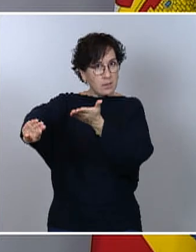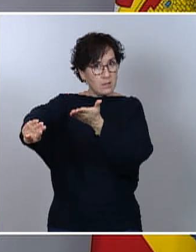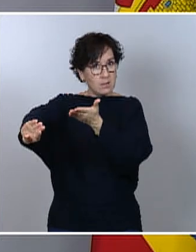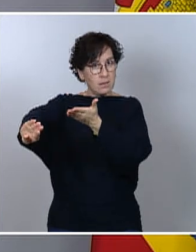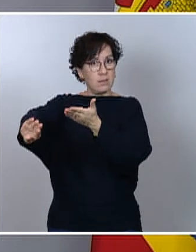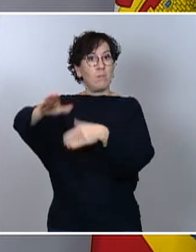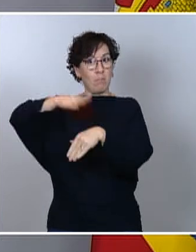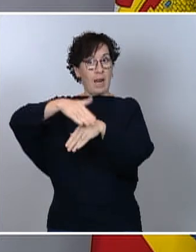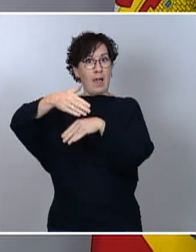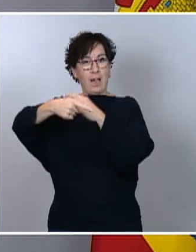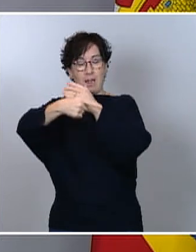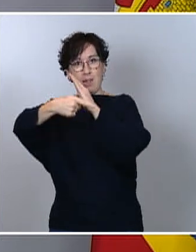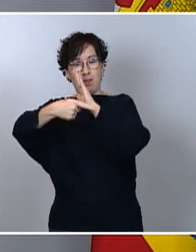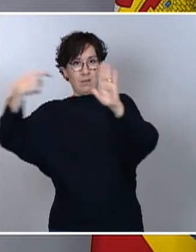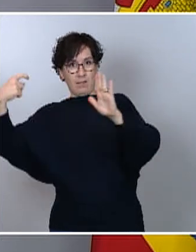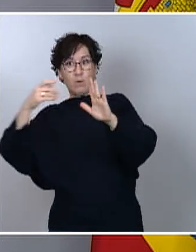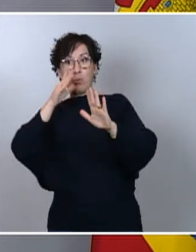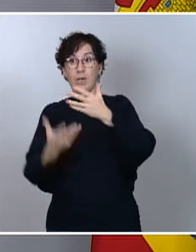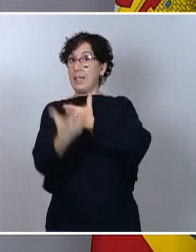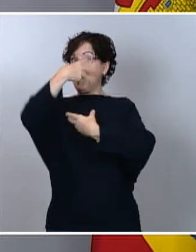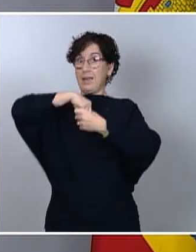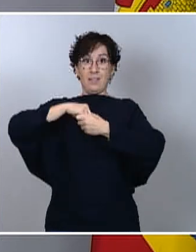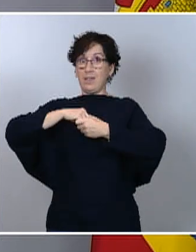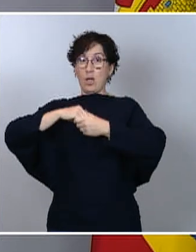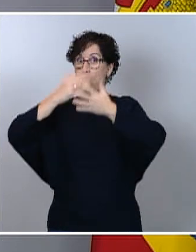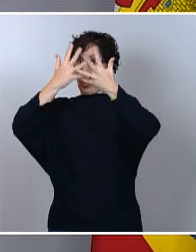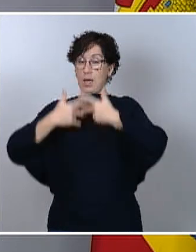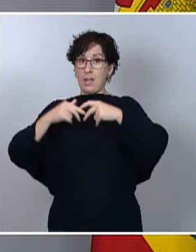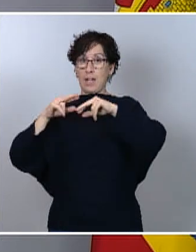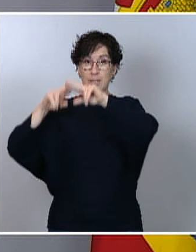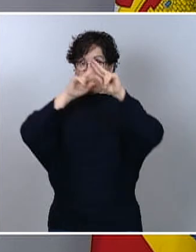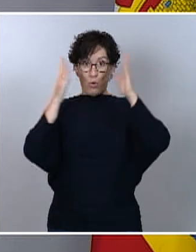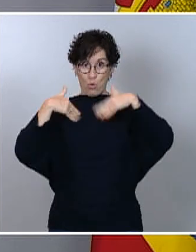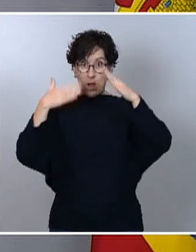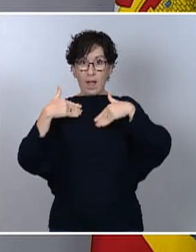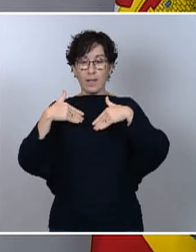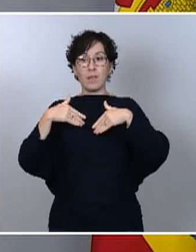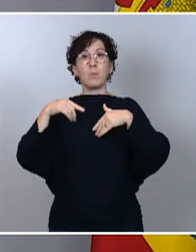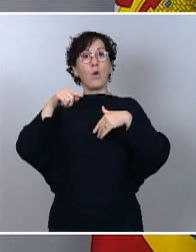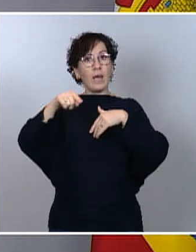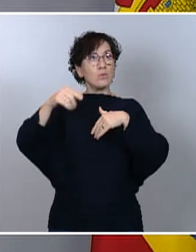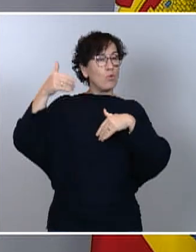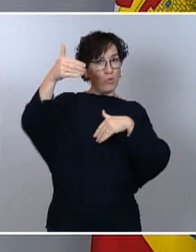que considerar en el numerador. Es una idea que abordaremos seguro en un futuro.